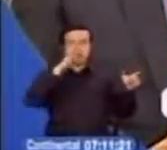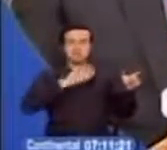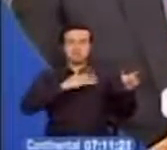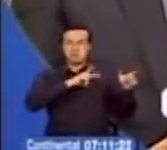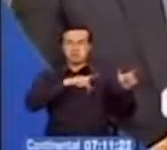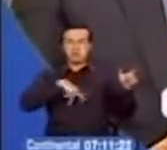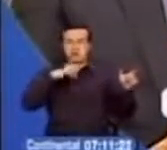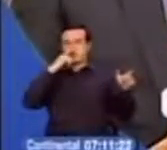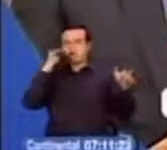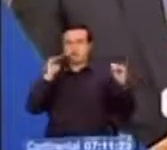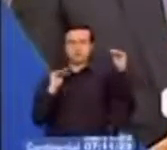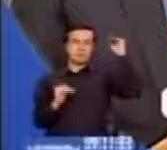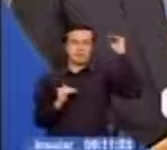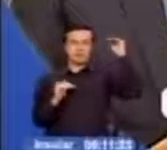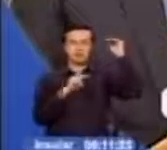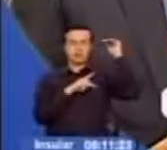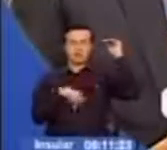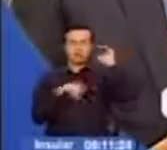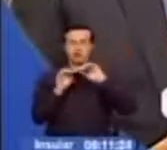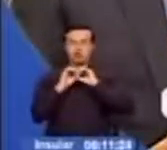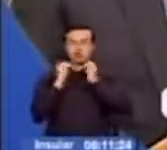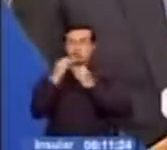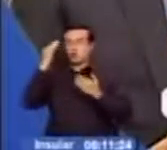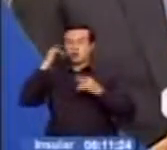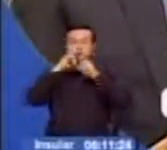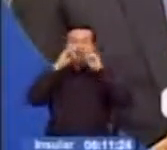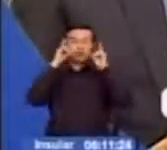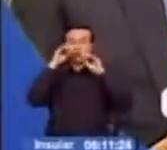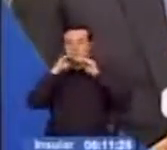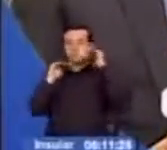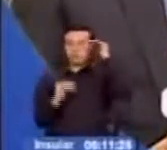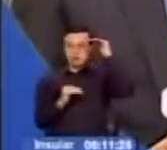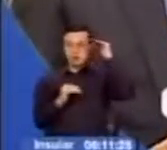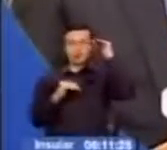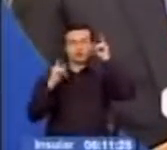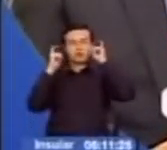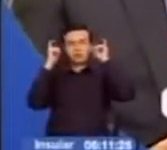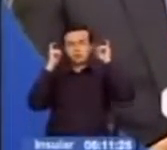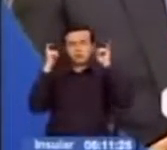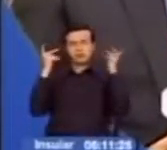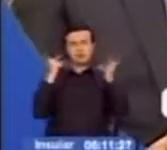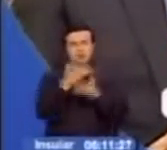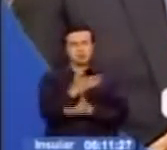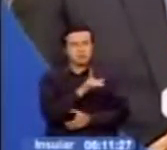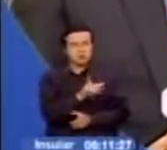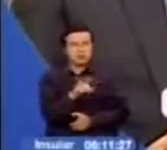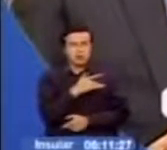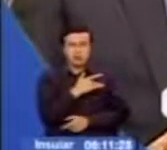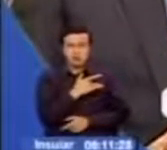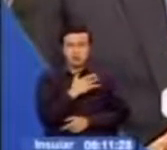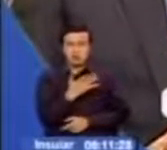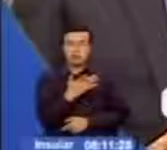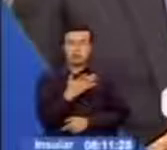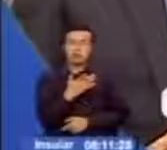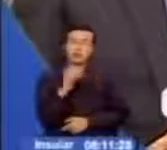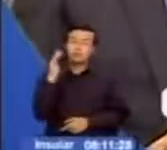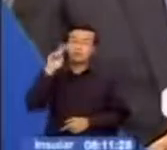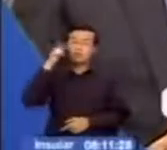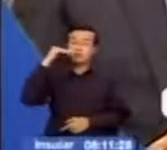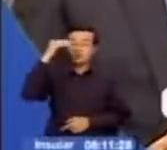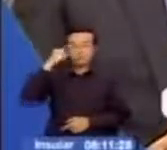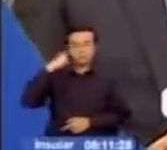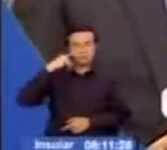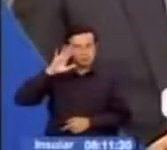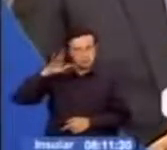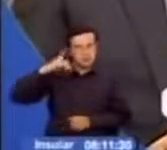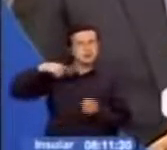arriba de los intereses de los grupos más influyentes. Y esto resiente, pues, a la gente. Entonces dicen, la siguiente elección te